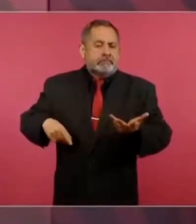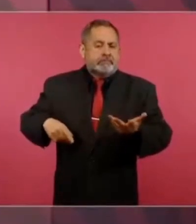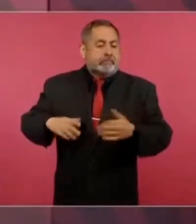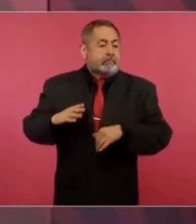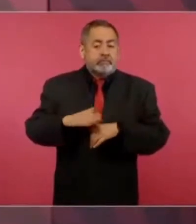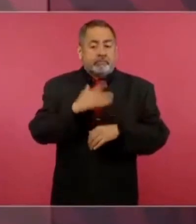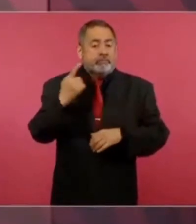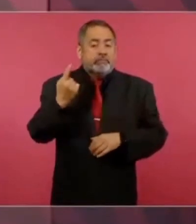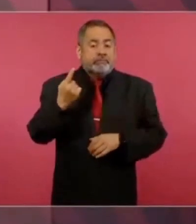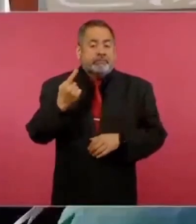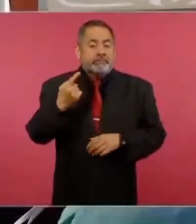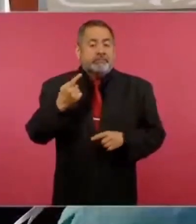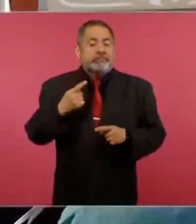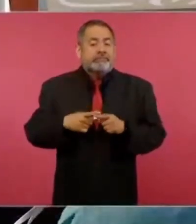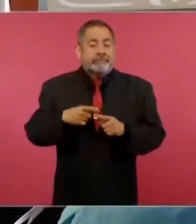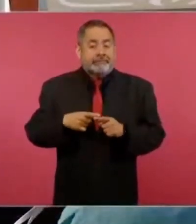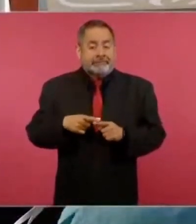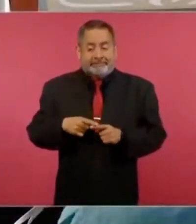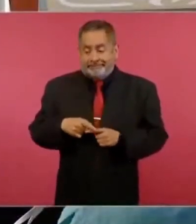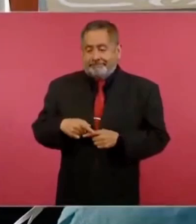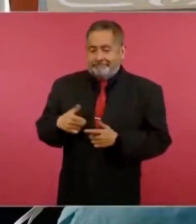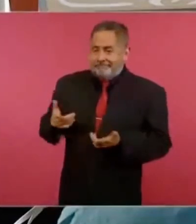obtenido,